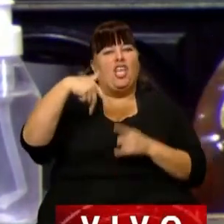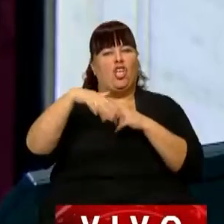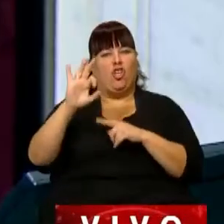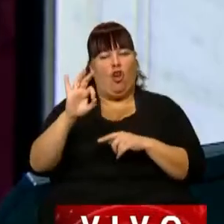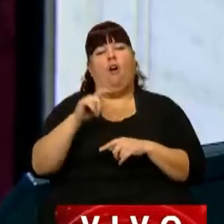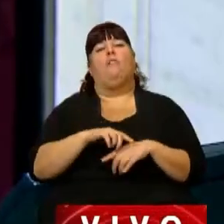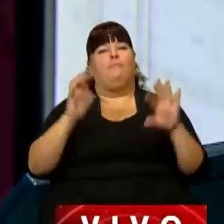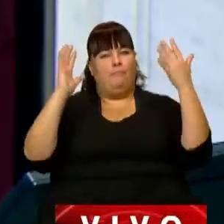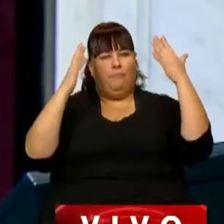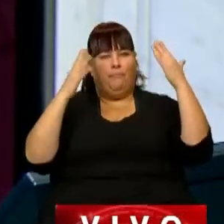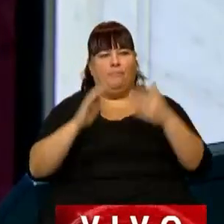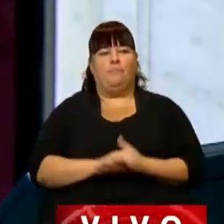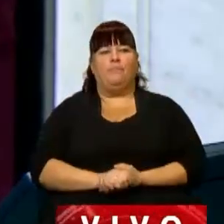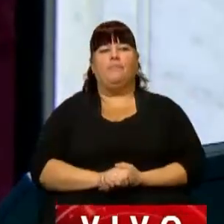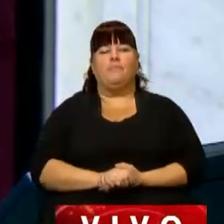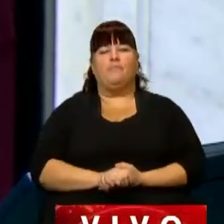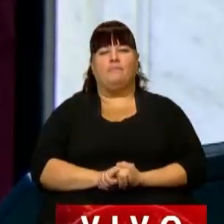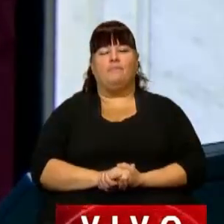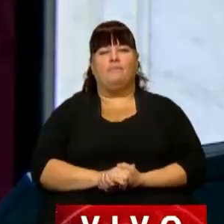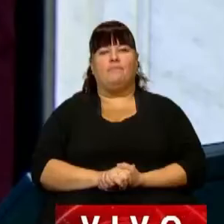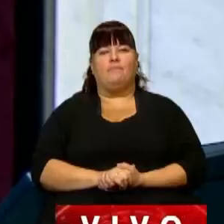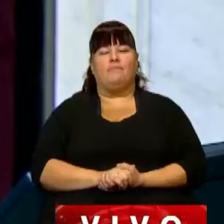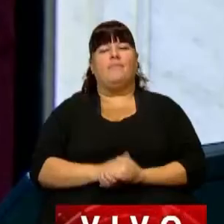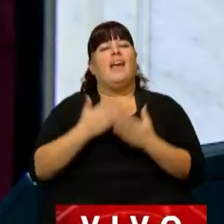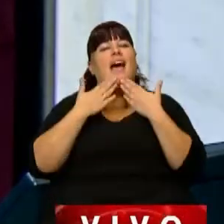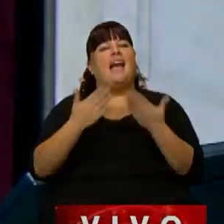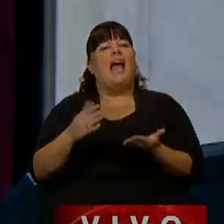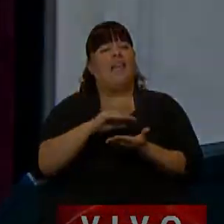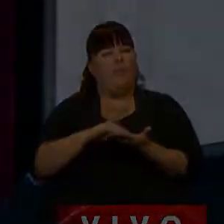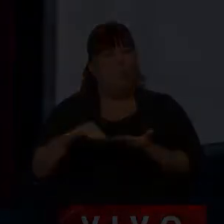Gracias, diputado Alderete. En el uso...